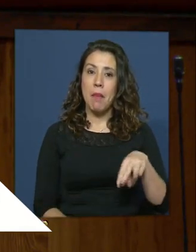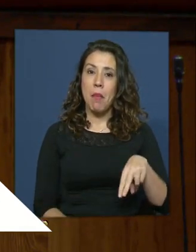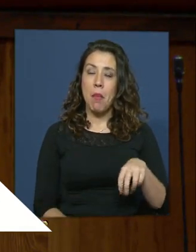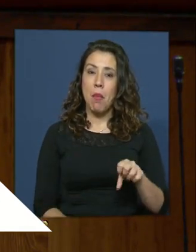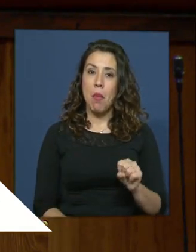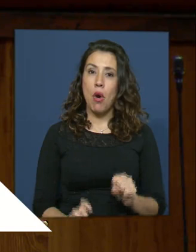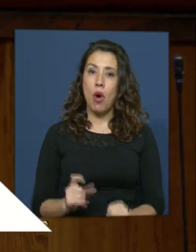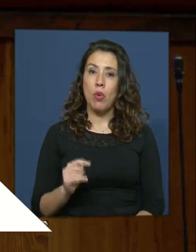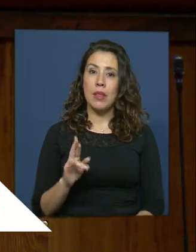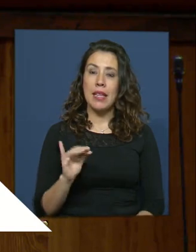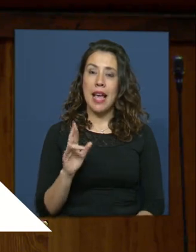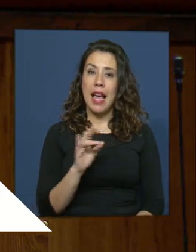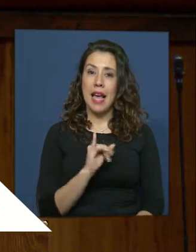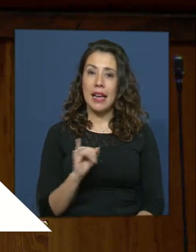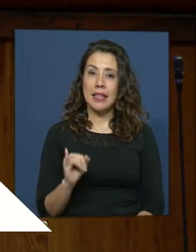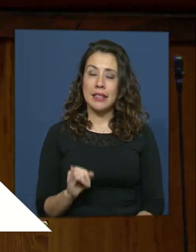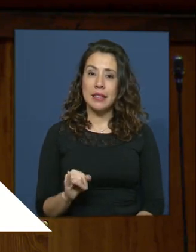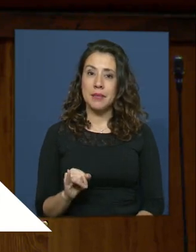Lautaro, Gutiérrez don Hugo,